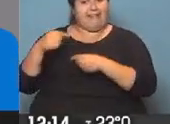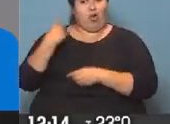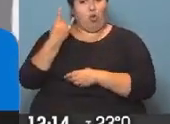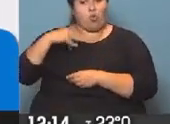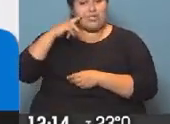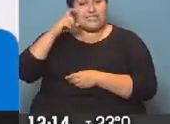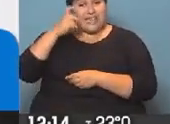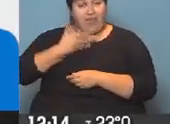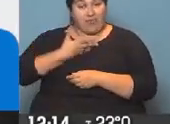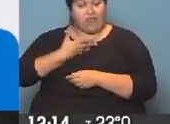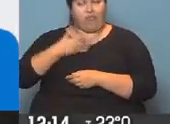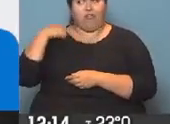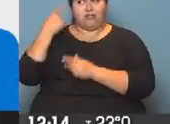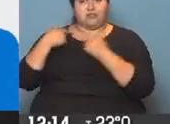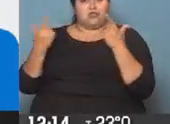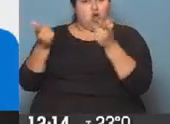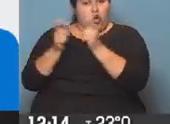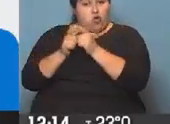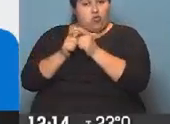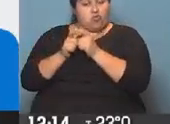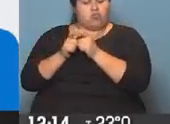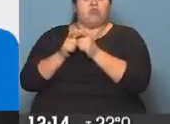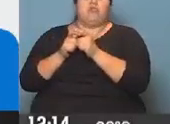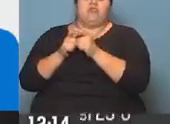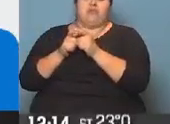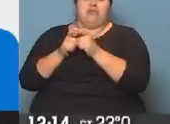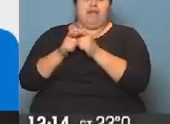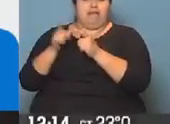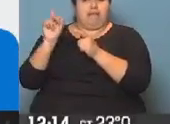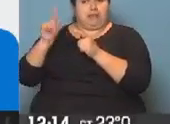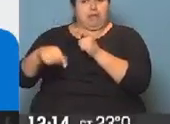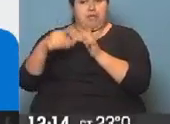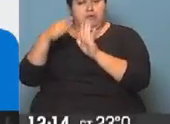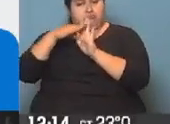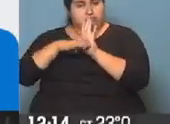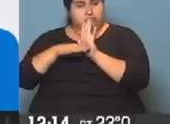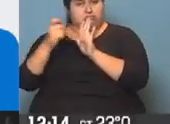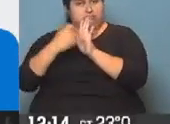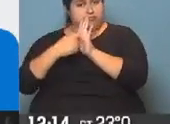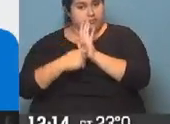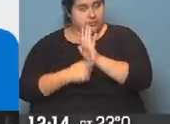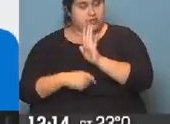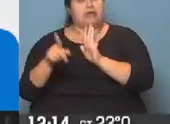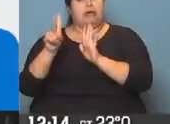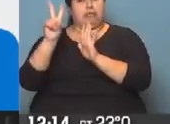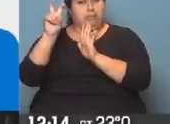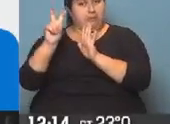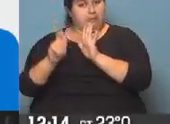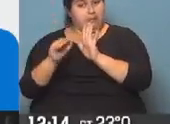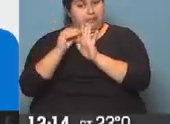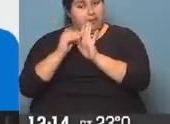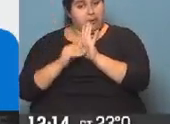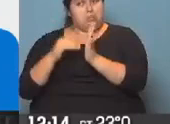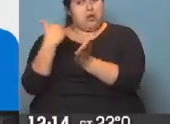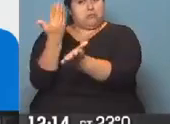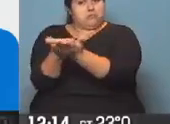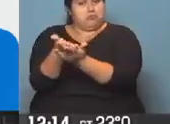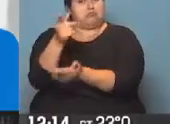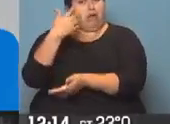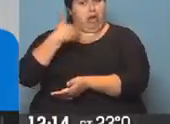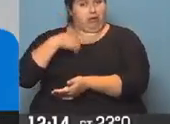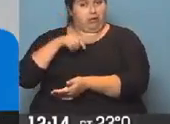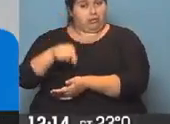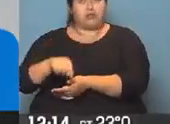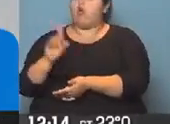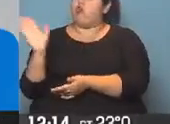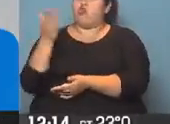El Comité de los Derechos del Niño recientemente ha hecho una declaración sobre varios de estos temas al país. Esto lo hace a todos los